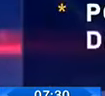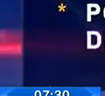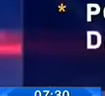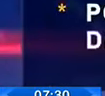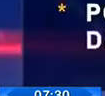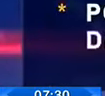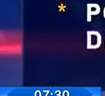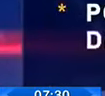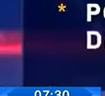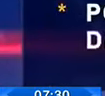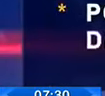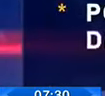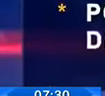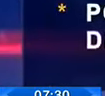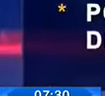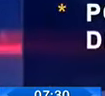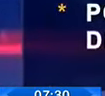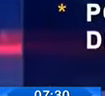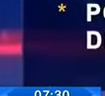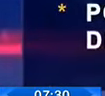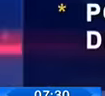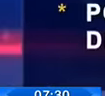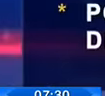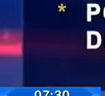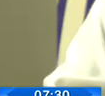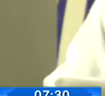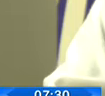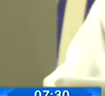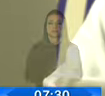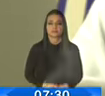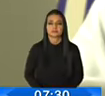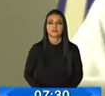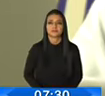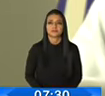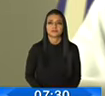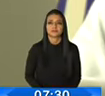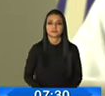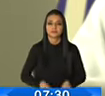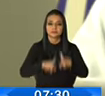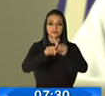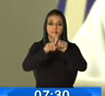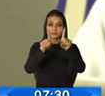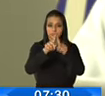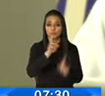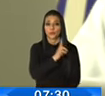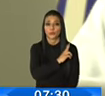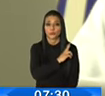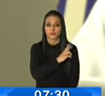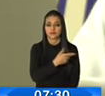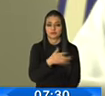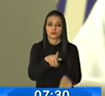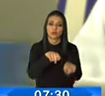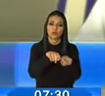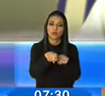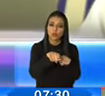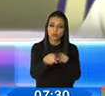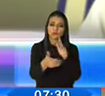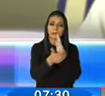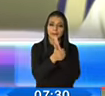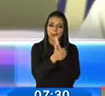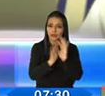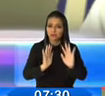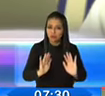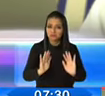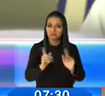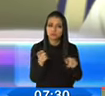Francisco de Quito y la Pontificia Universidad Católica del Ecuador. Las diferentes universidades realizan los concursos de méritos y oposición, en